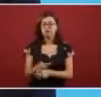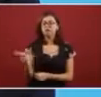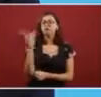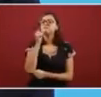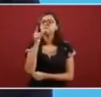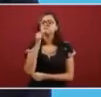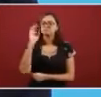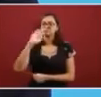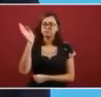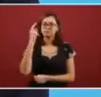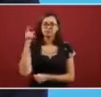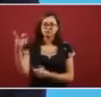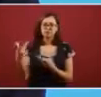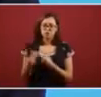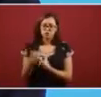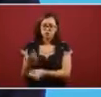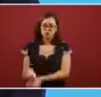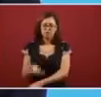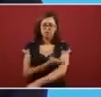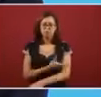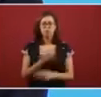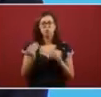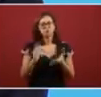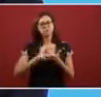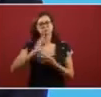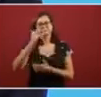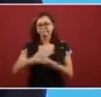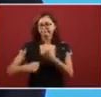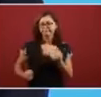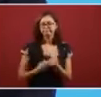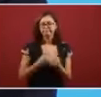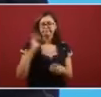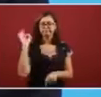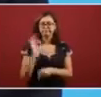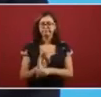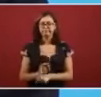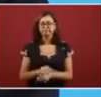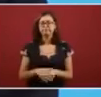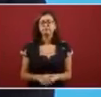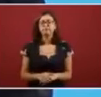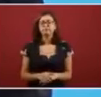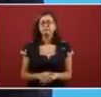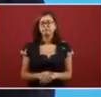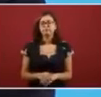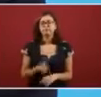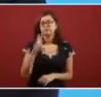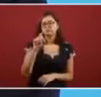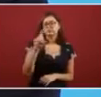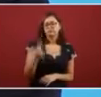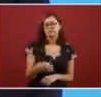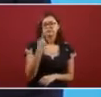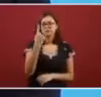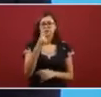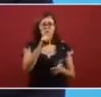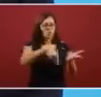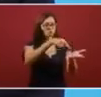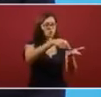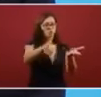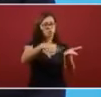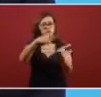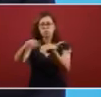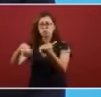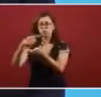Policía Federal, que agradecemos el respaldo que nos dieron, y realizamos visitas a 31 estaciones